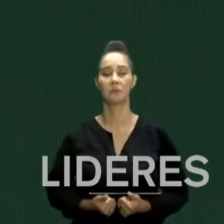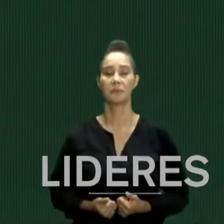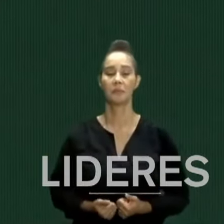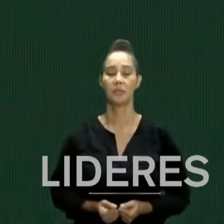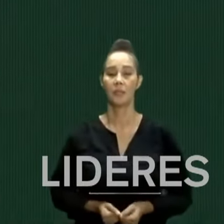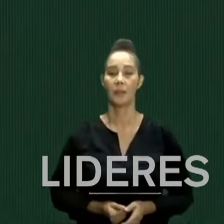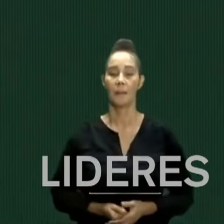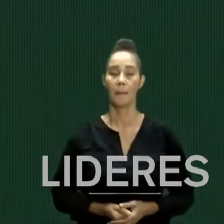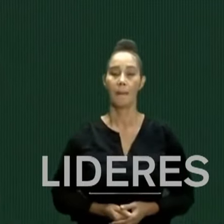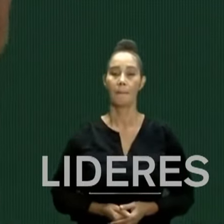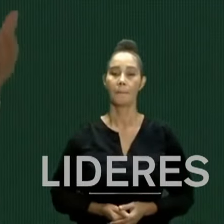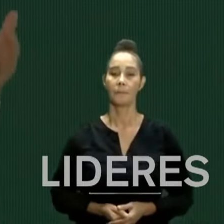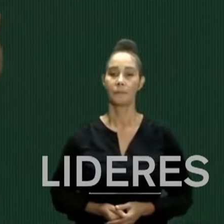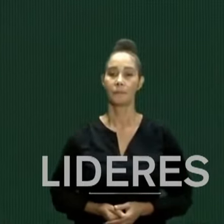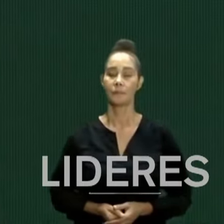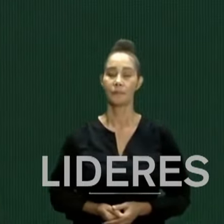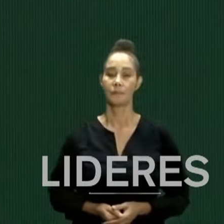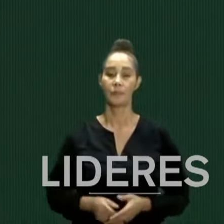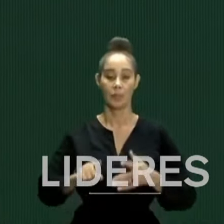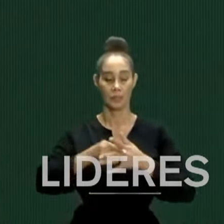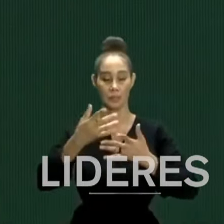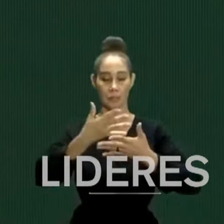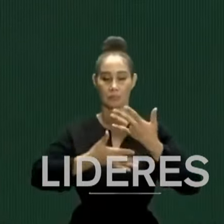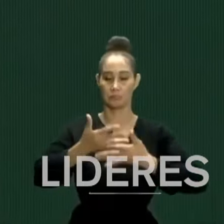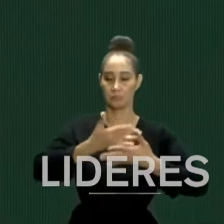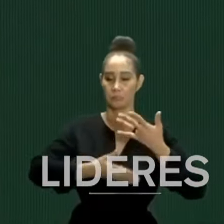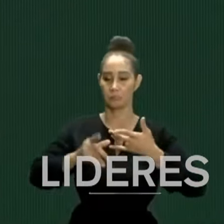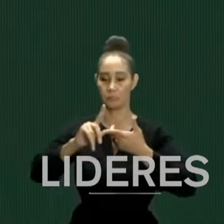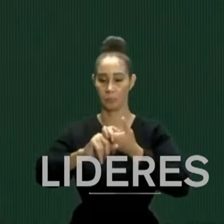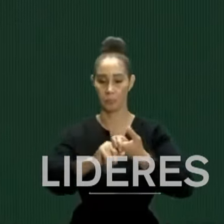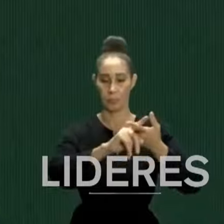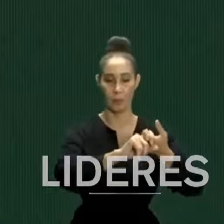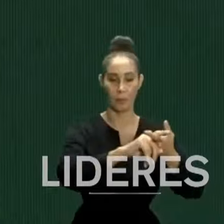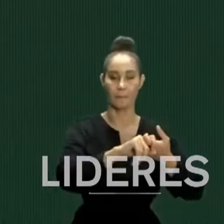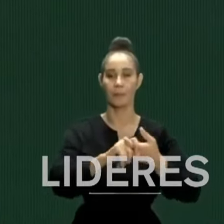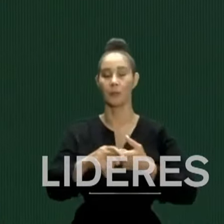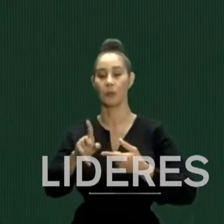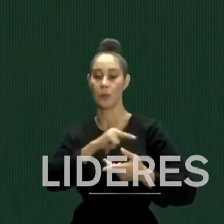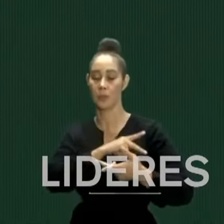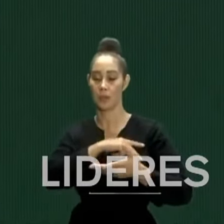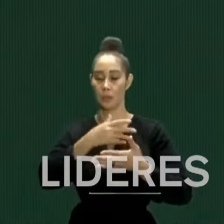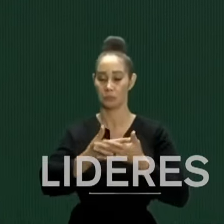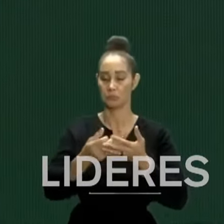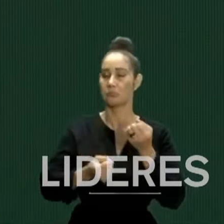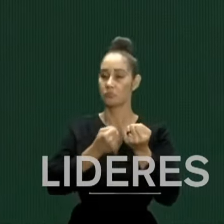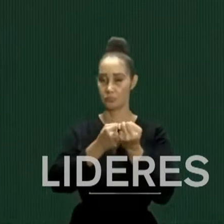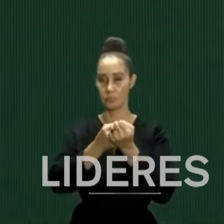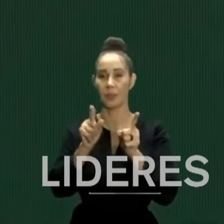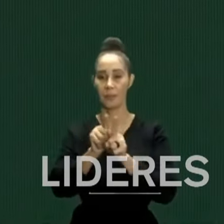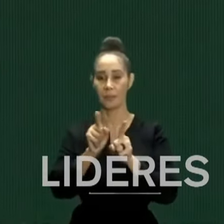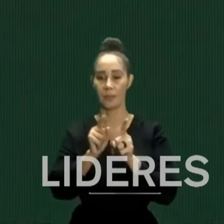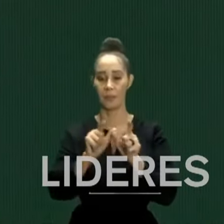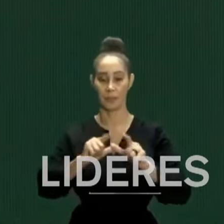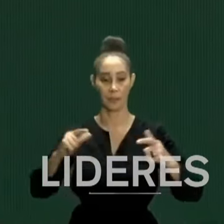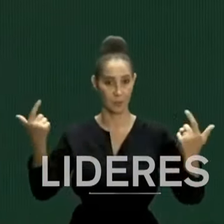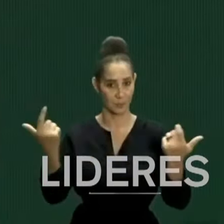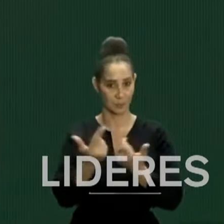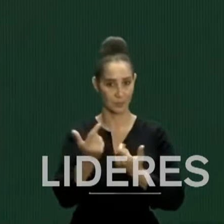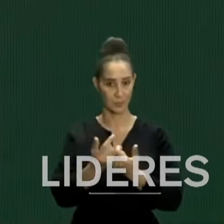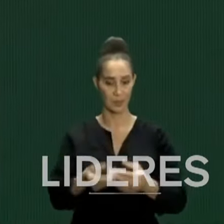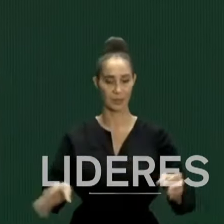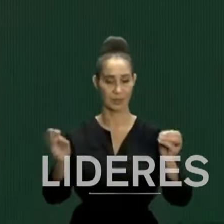pues una socialización con muchos amigos que nos han dado esa mano para que nuestros lugares sean